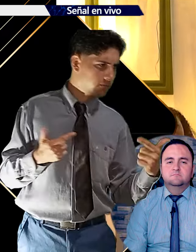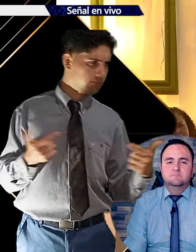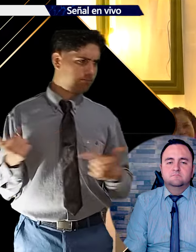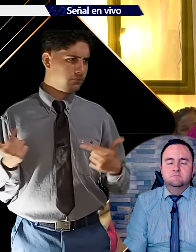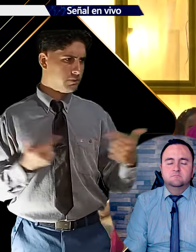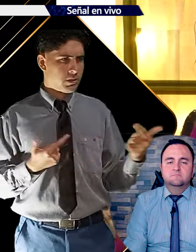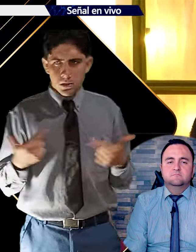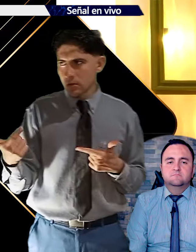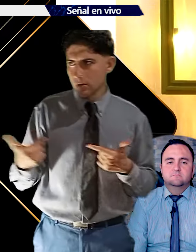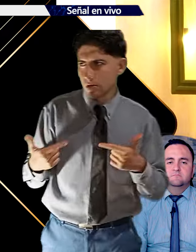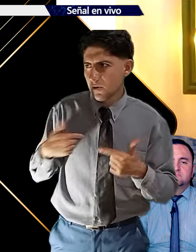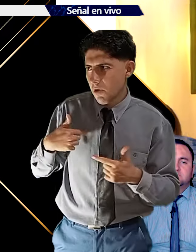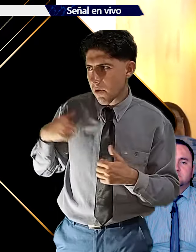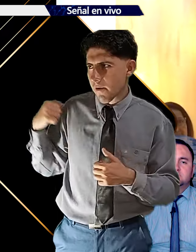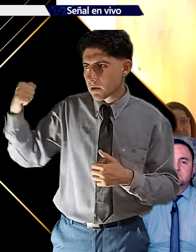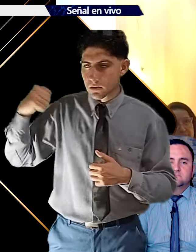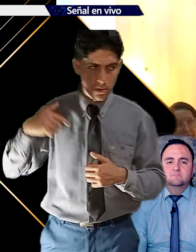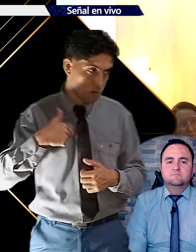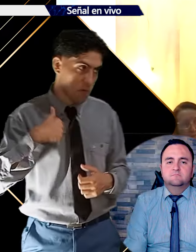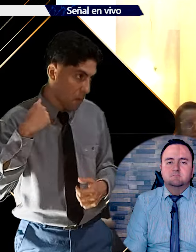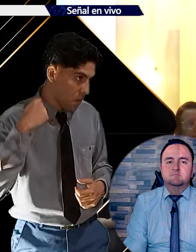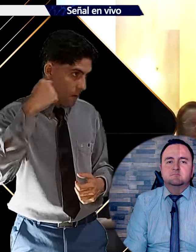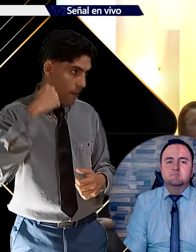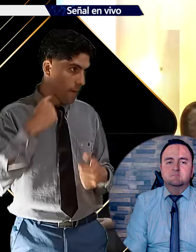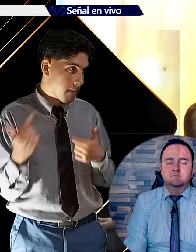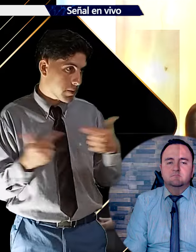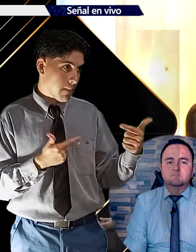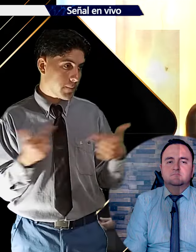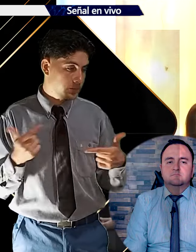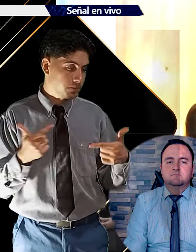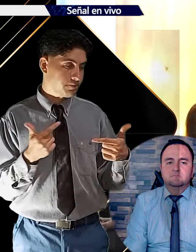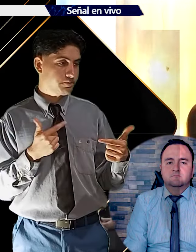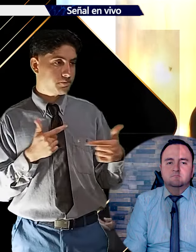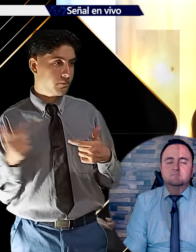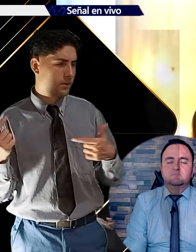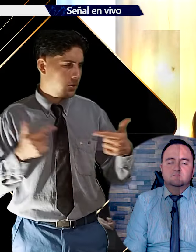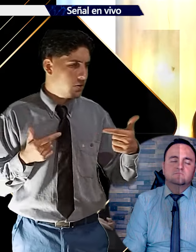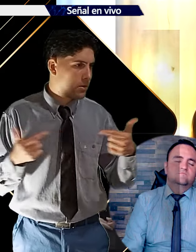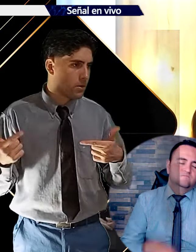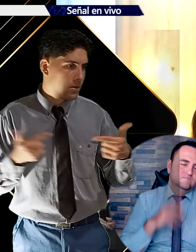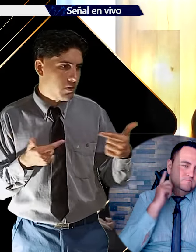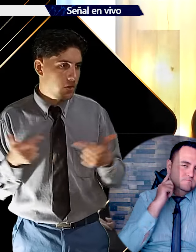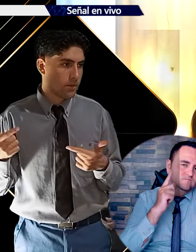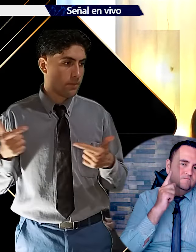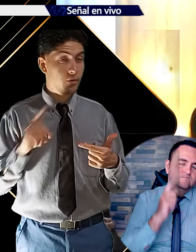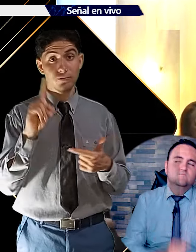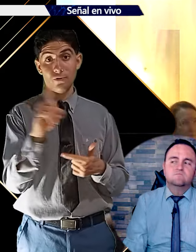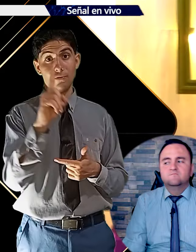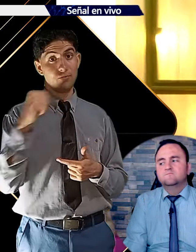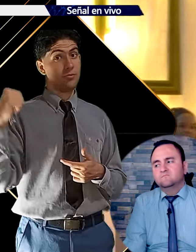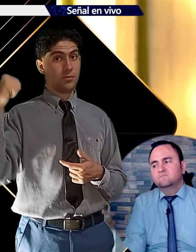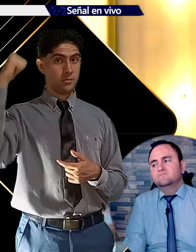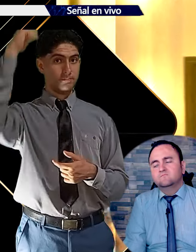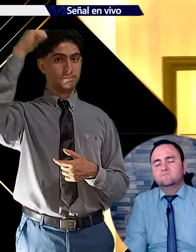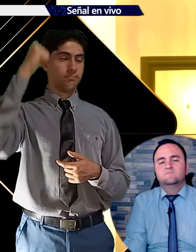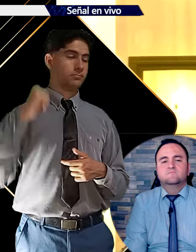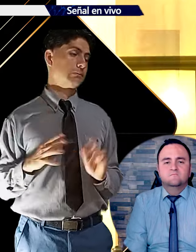están midiendo fuerza, a ver quién va a poder aquí. Entonces uno de ellos dice: yo voy a vencer. El otro también dice: voy a vencer. Pero cuando menos